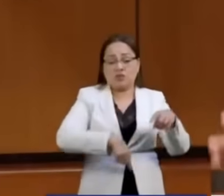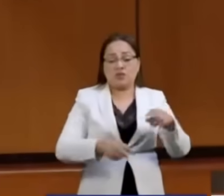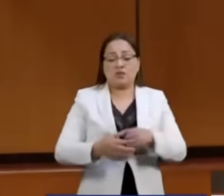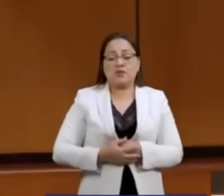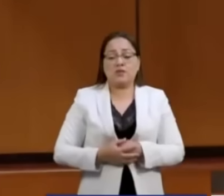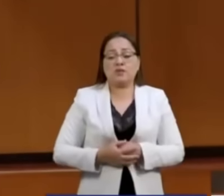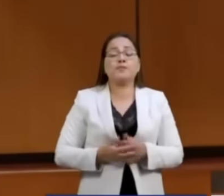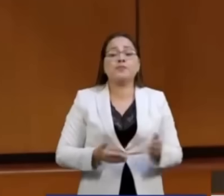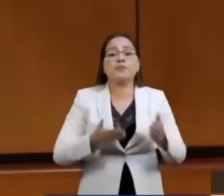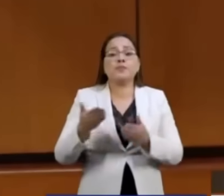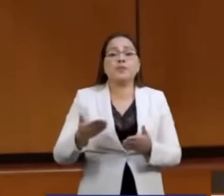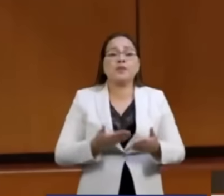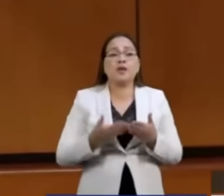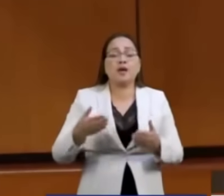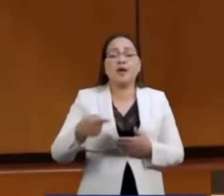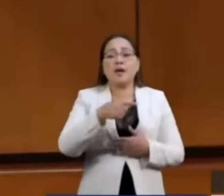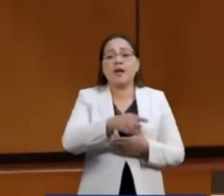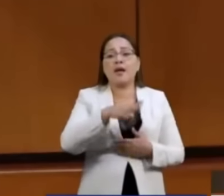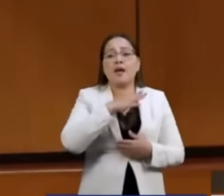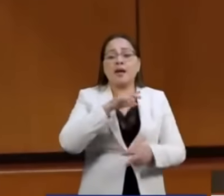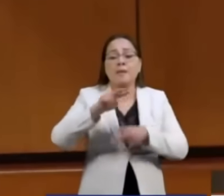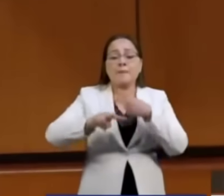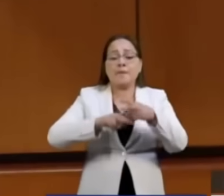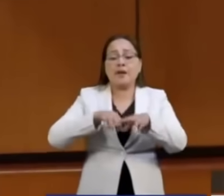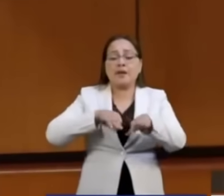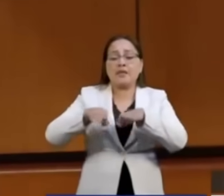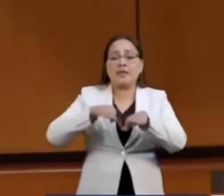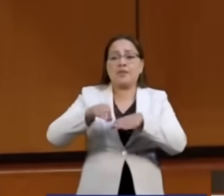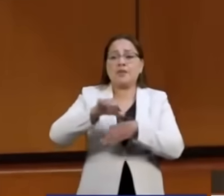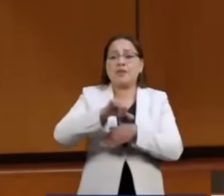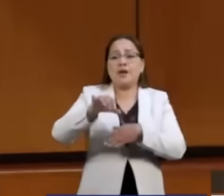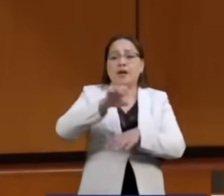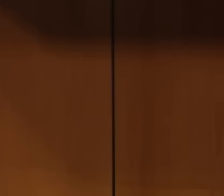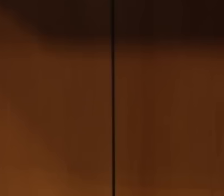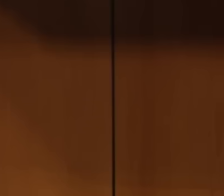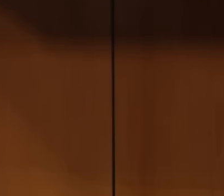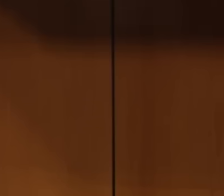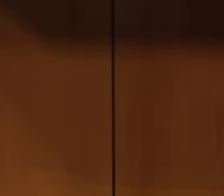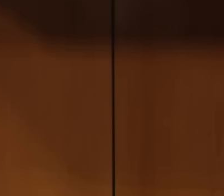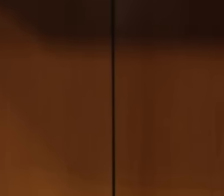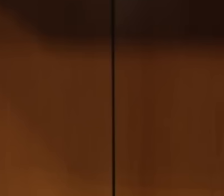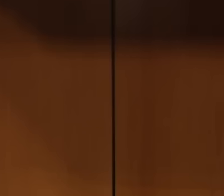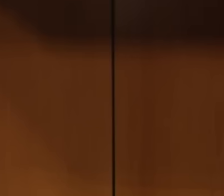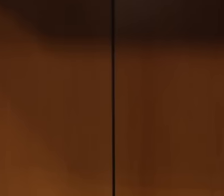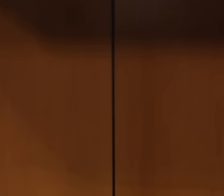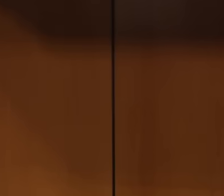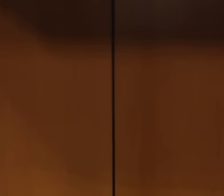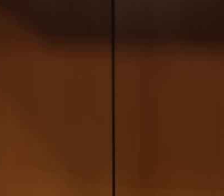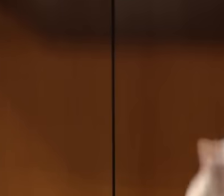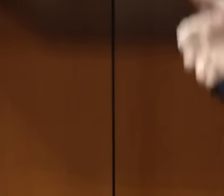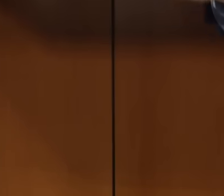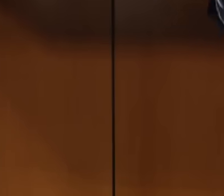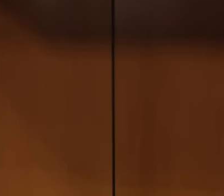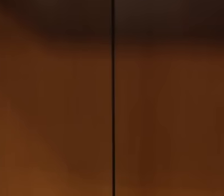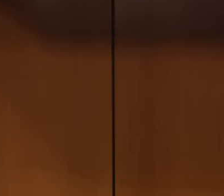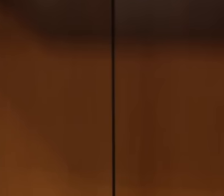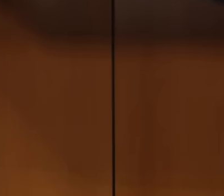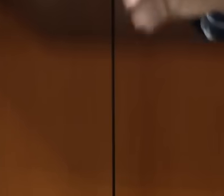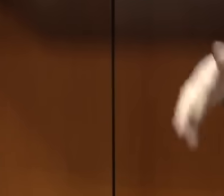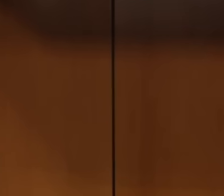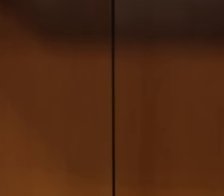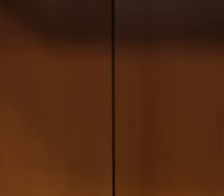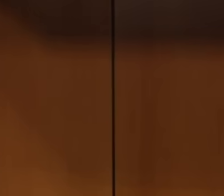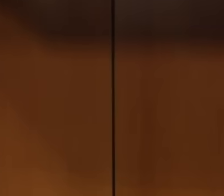los ferrocarriles y que luego se fue a trabajar a la empresa que benefició. Pues que el señor ciudadano Cedillo se duele de eso,